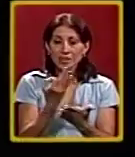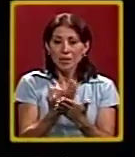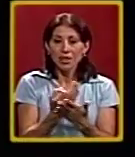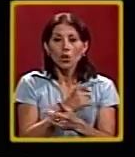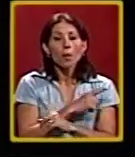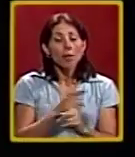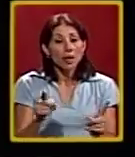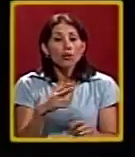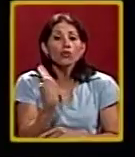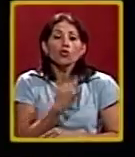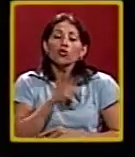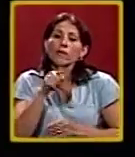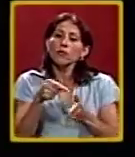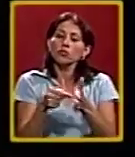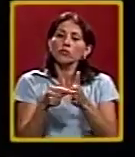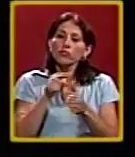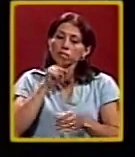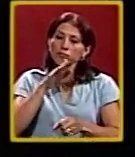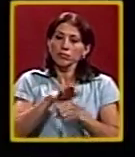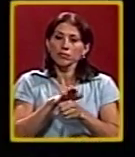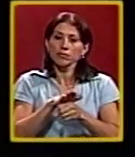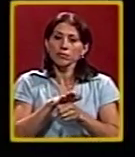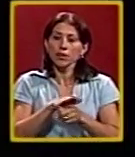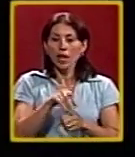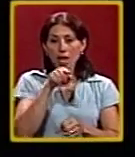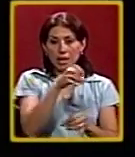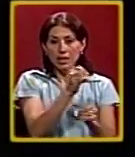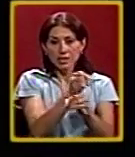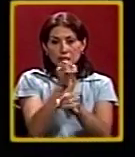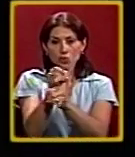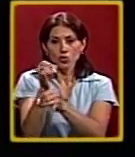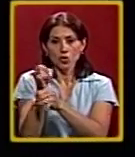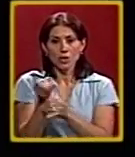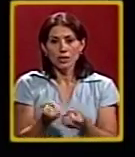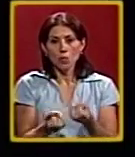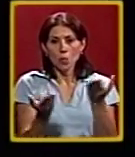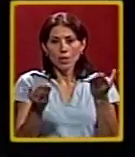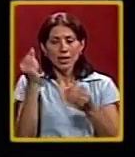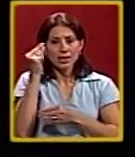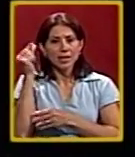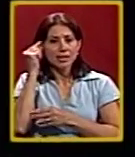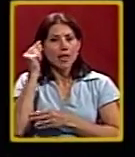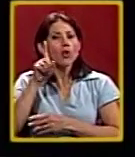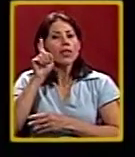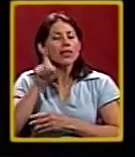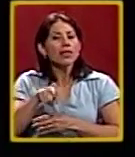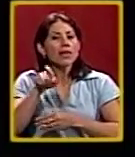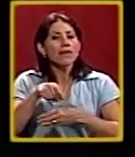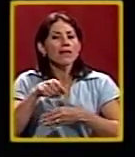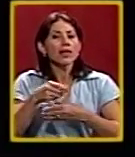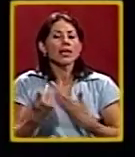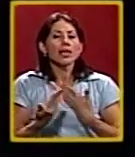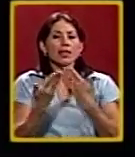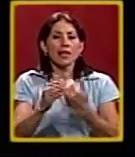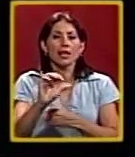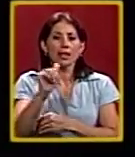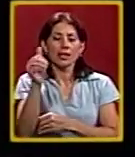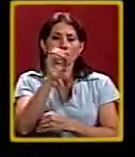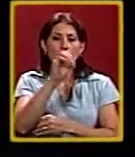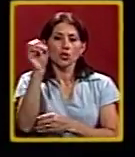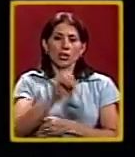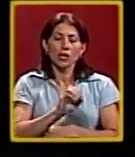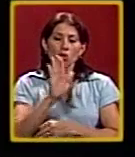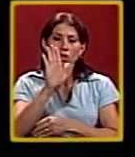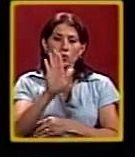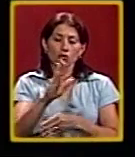hacerla cumplir, donde las instituciones públicas del Estado tienen que pautar el 10% de sus